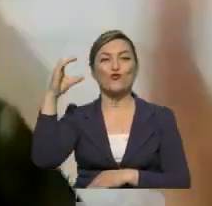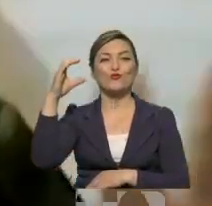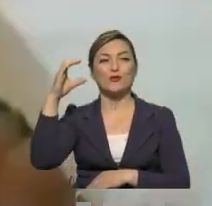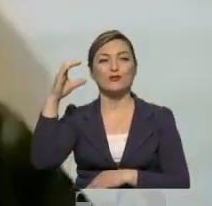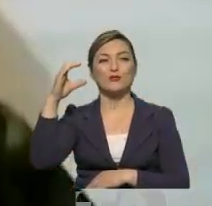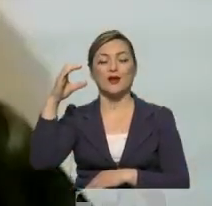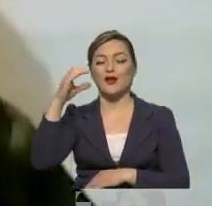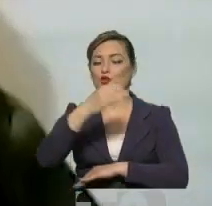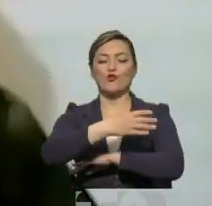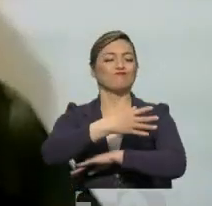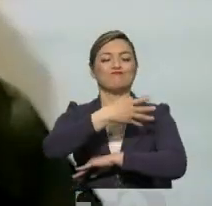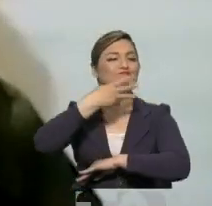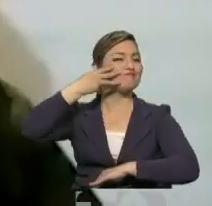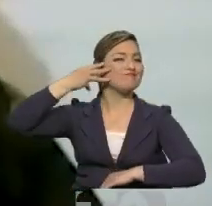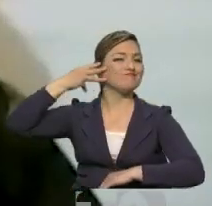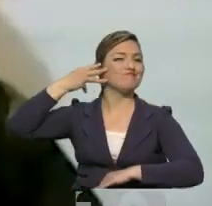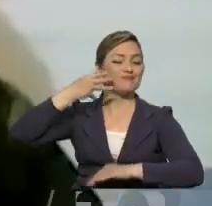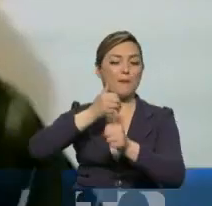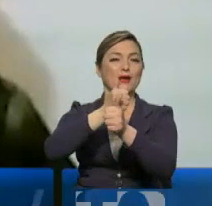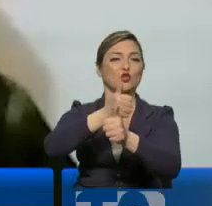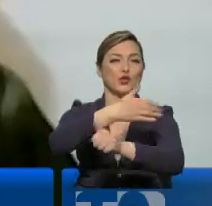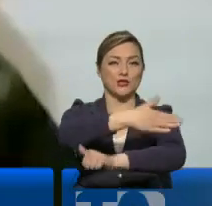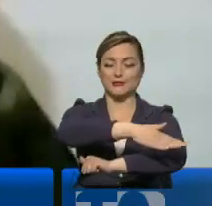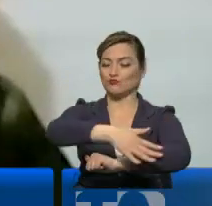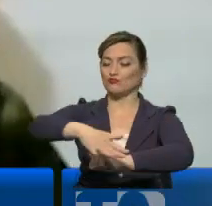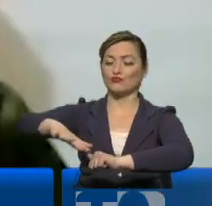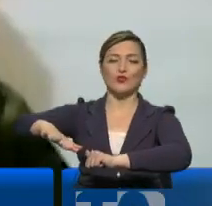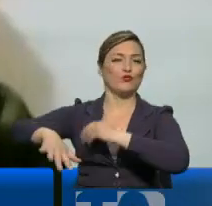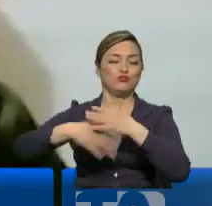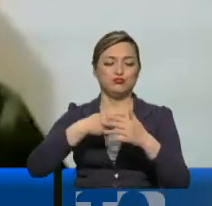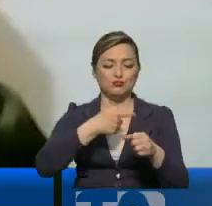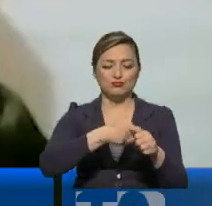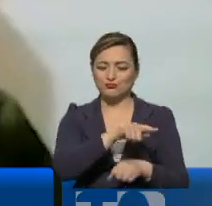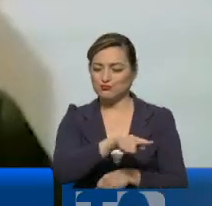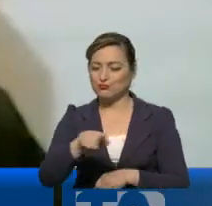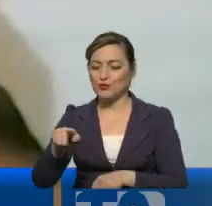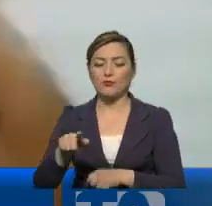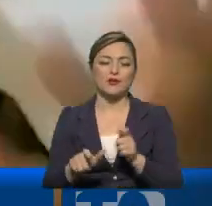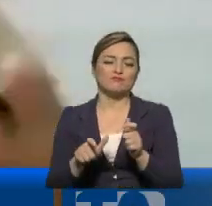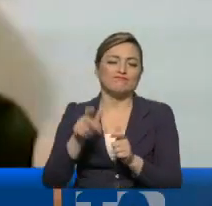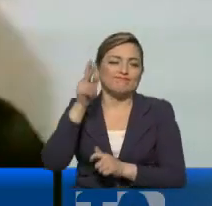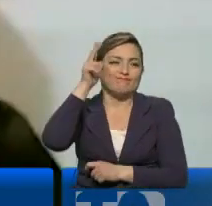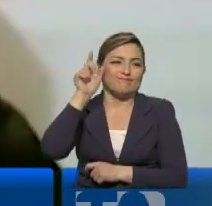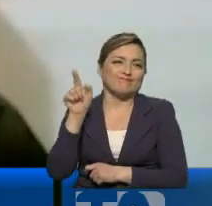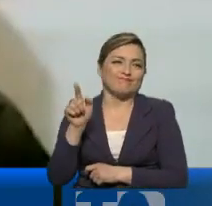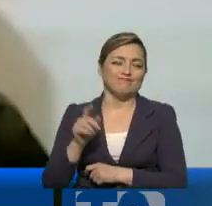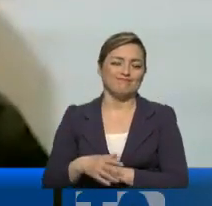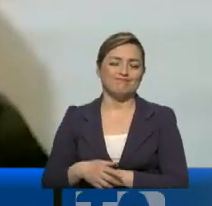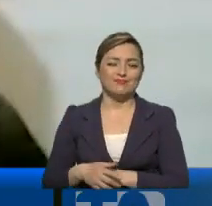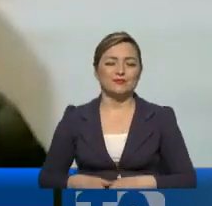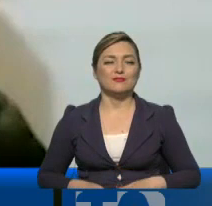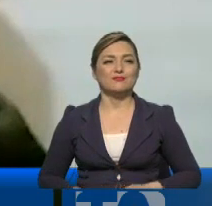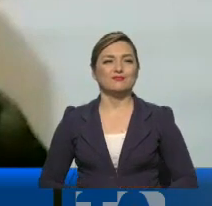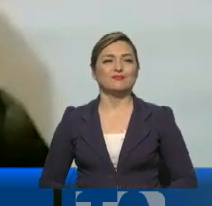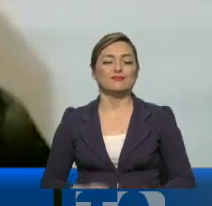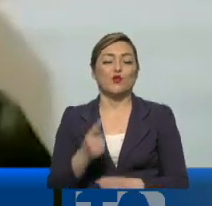en la Amazonía, solo Amazonía. Ajá. Pero todo el mundo hasta ahora pensaban que era una, bueno, hasta hace poco se pensaba que era una